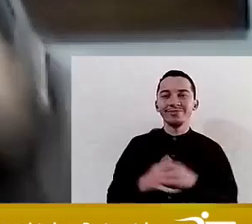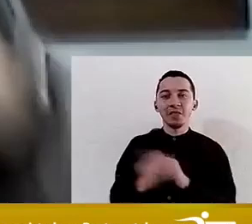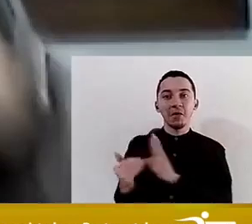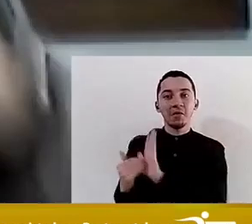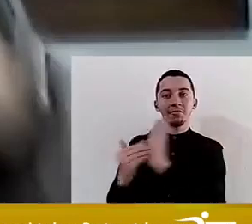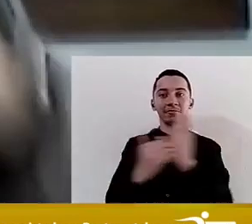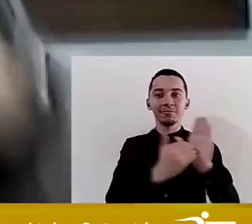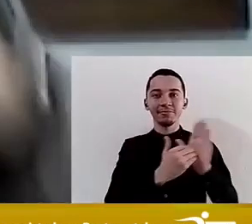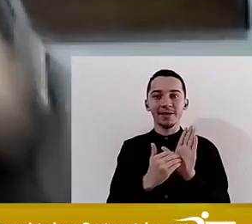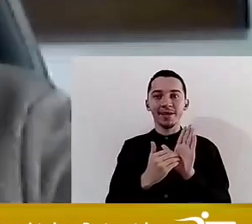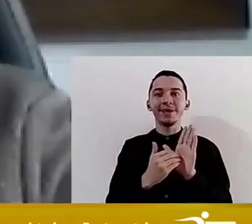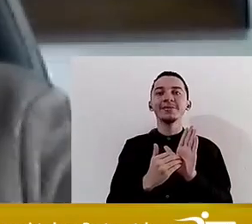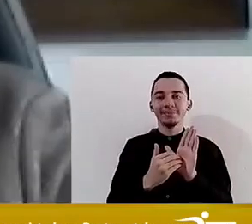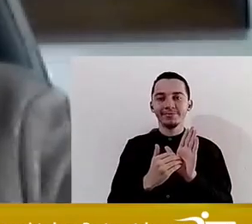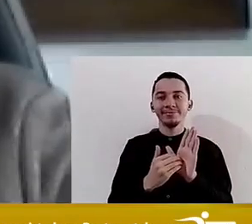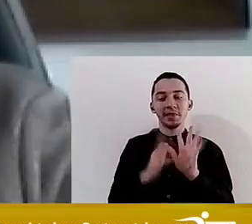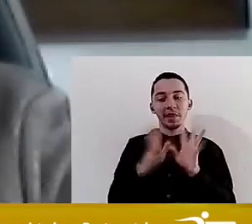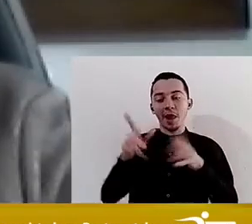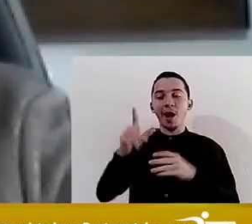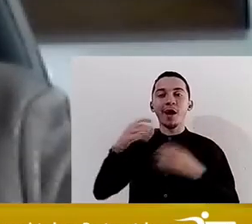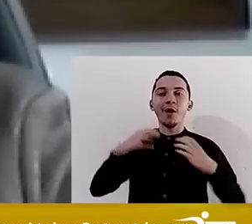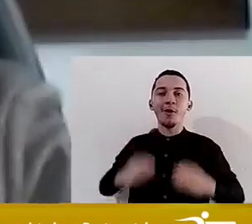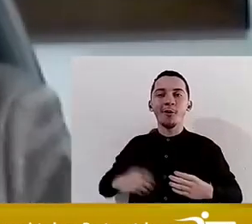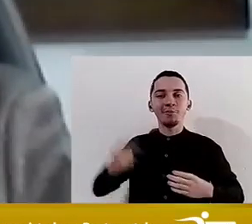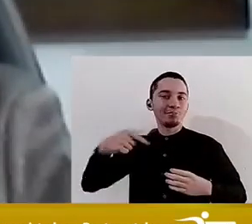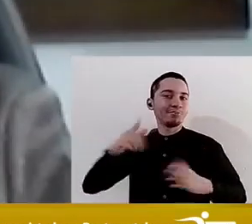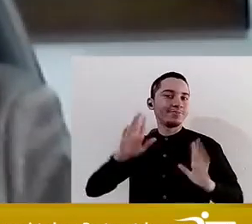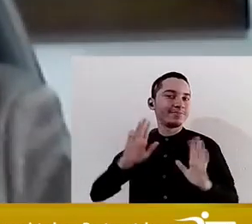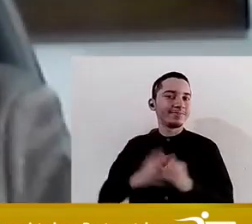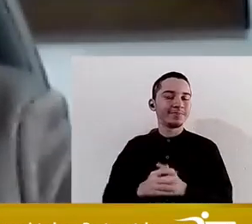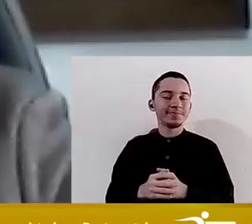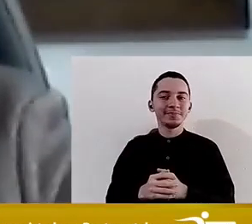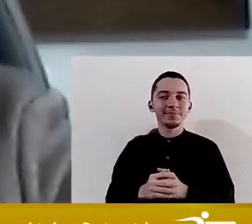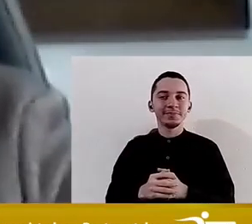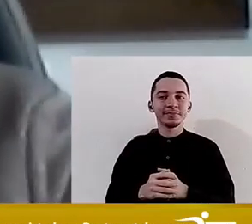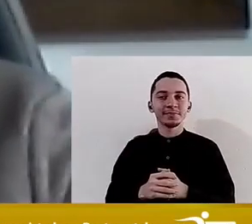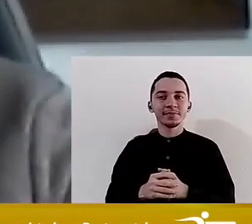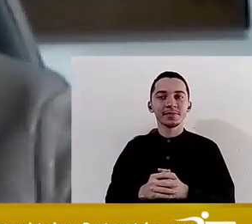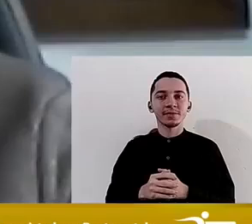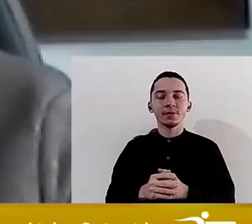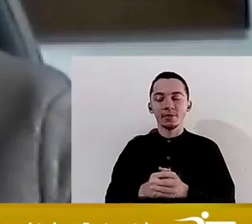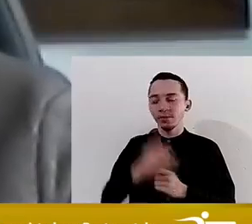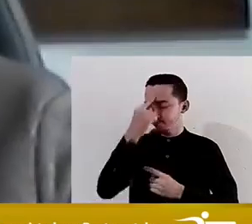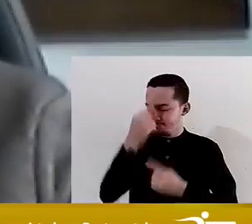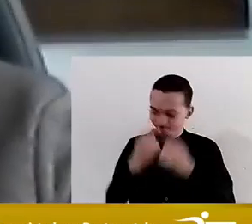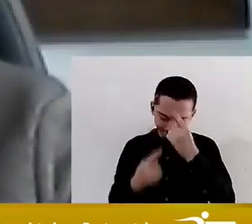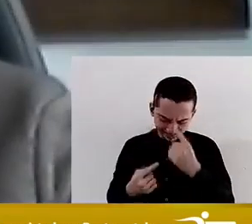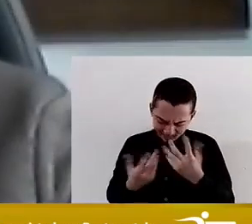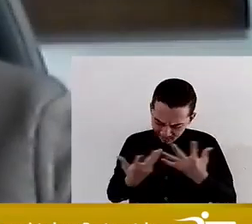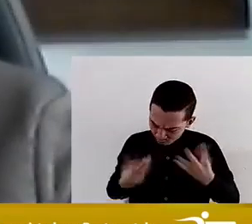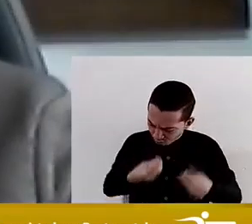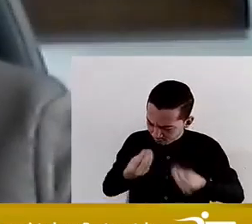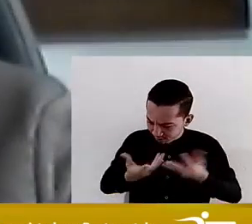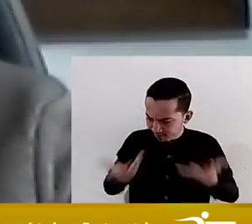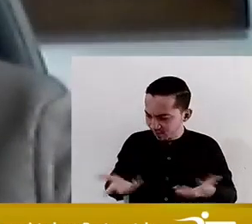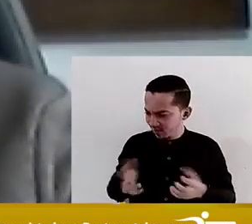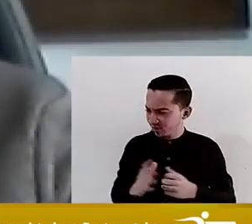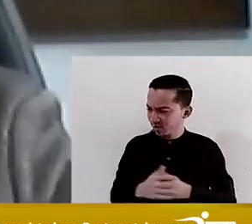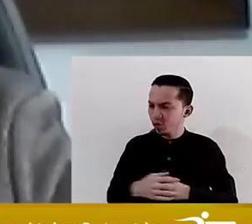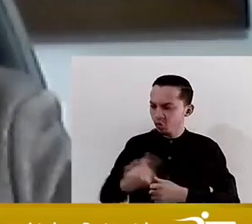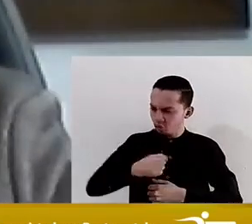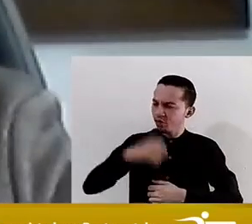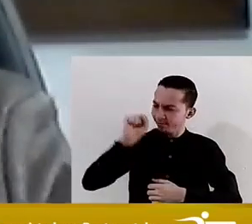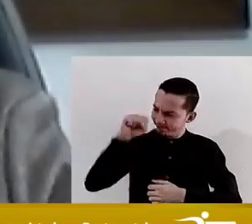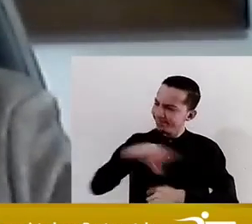el hombre que tenía que ser. Y entonces se arrepintió. Yo no digo qué estoy haciendo si yo sí soy